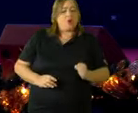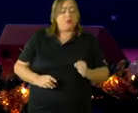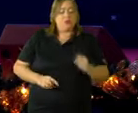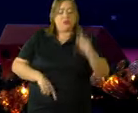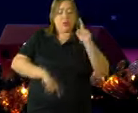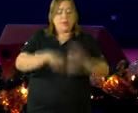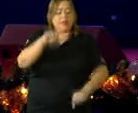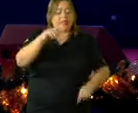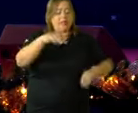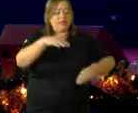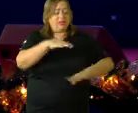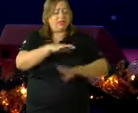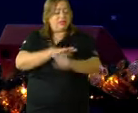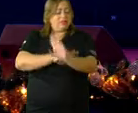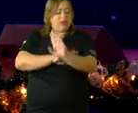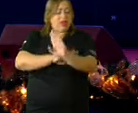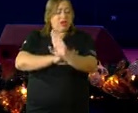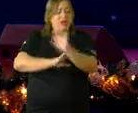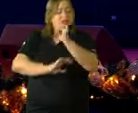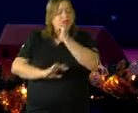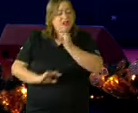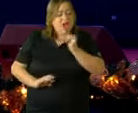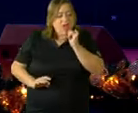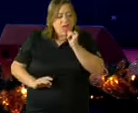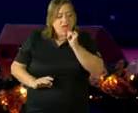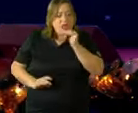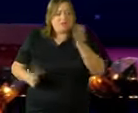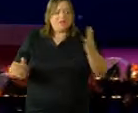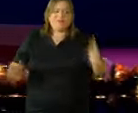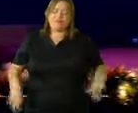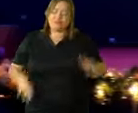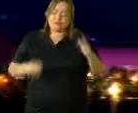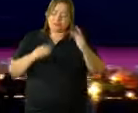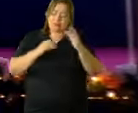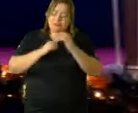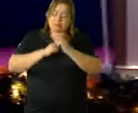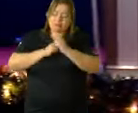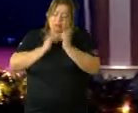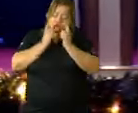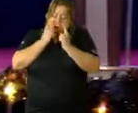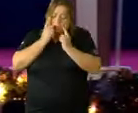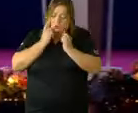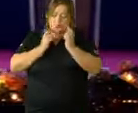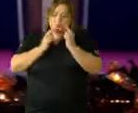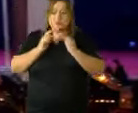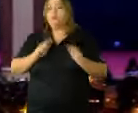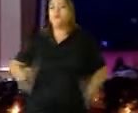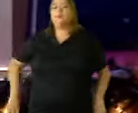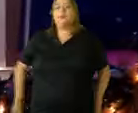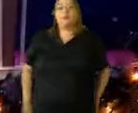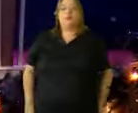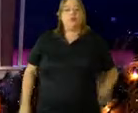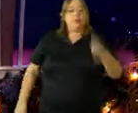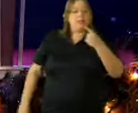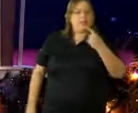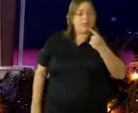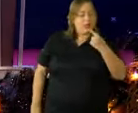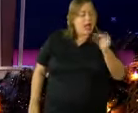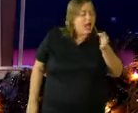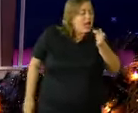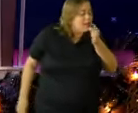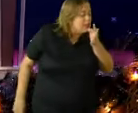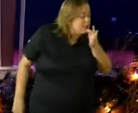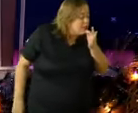al país y que la devuelvan? Triste. Y algunos tenían ese panorama presente. Yo le dije, atrévanse